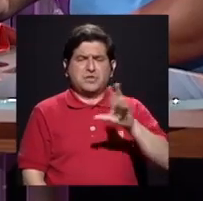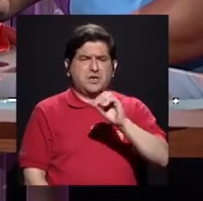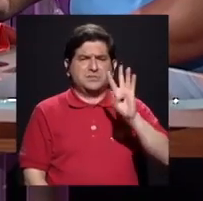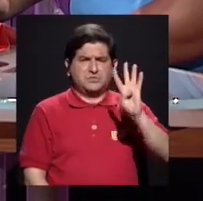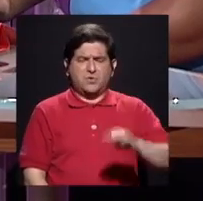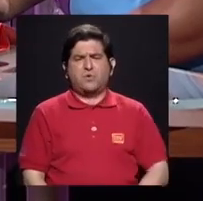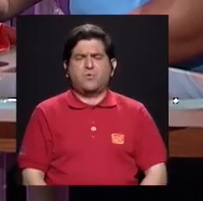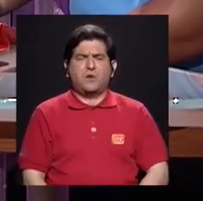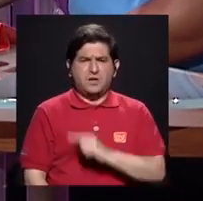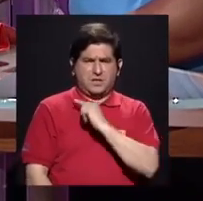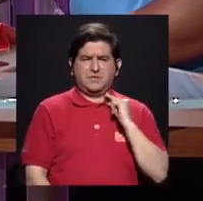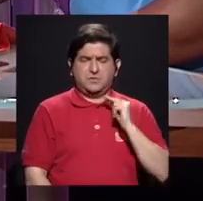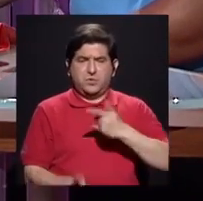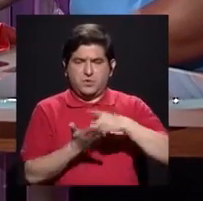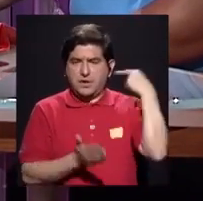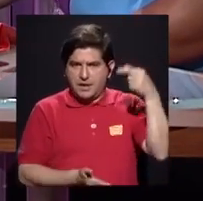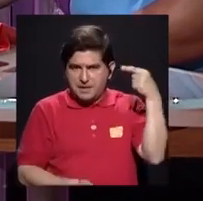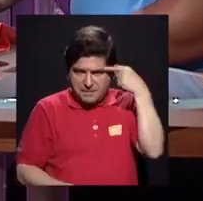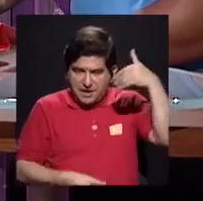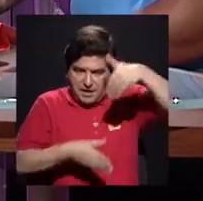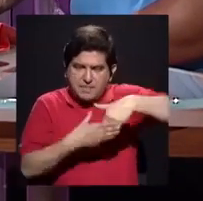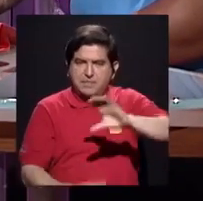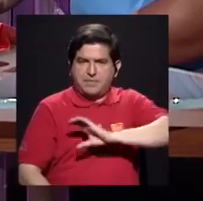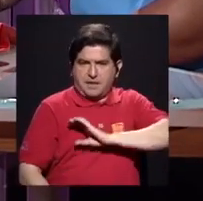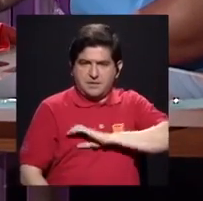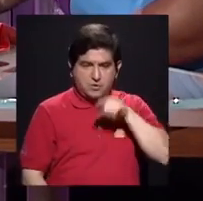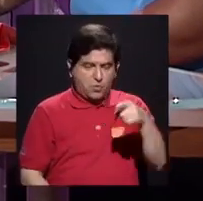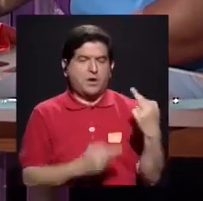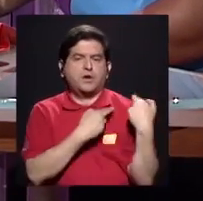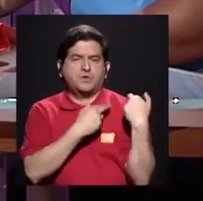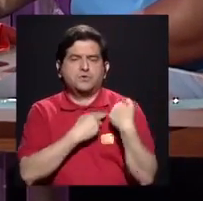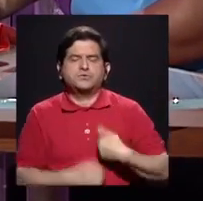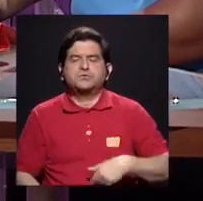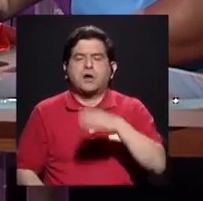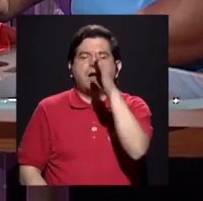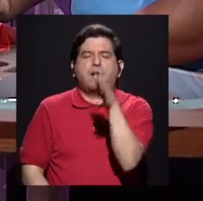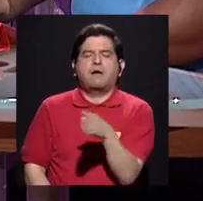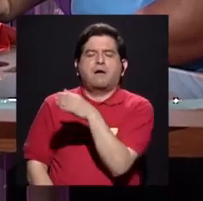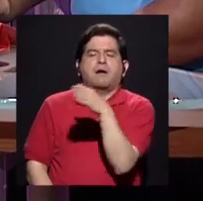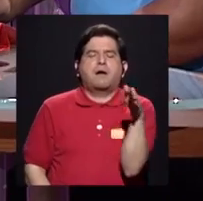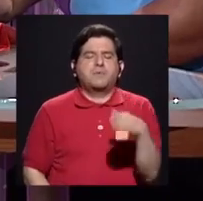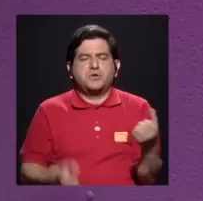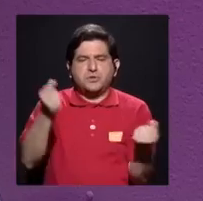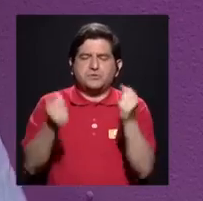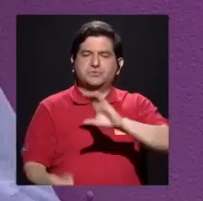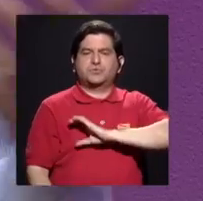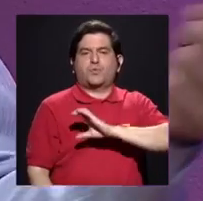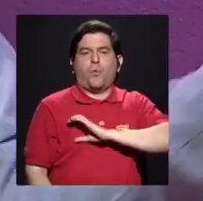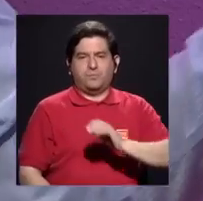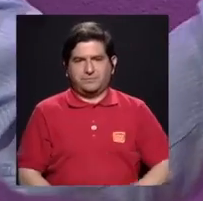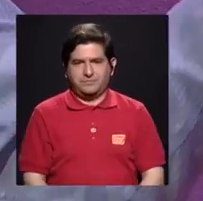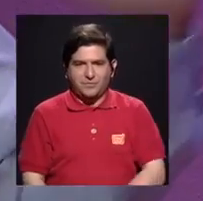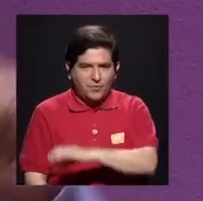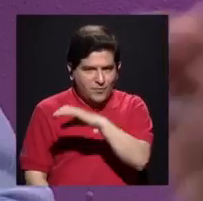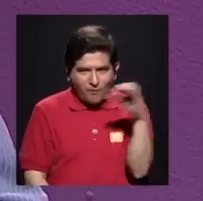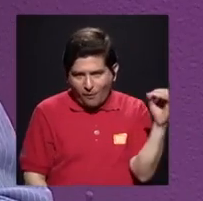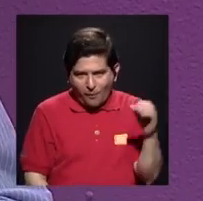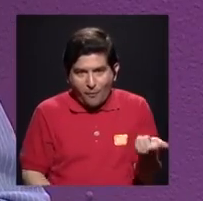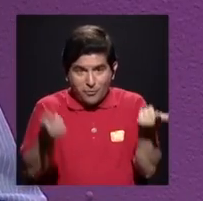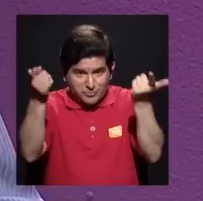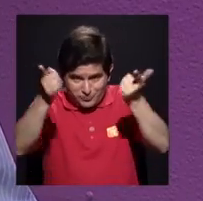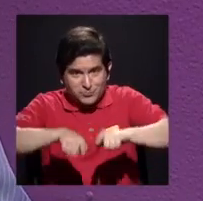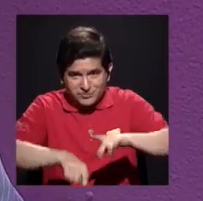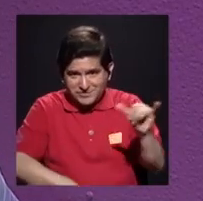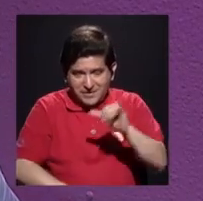pagados por el estado de verdad de la fuerza pública que están encargados pues de bendecir las patrullas y así en este tipo de actividades o por ejemplo es sucedió